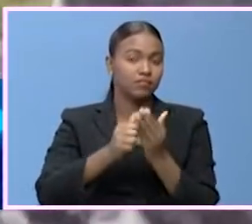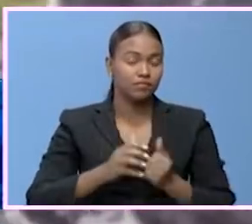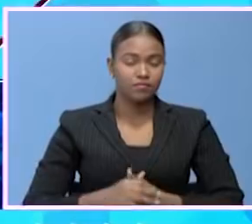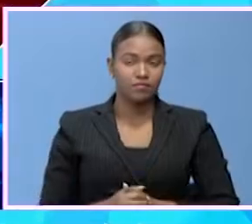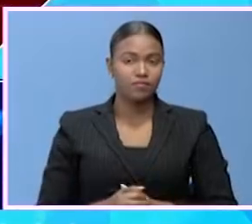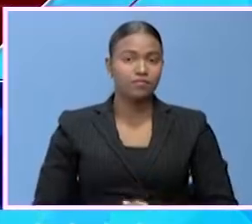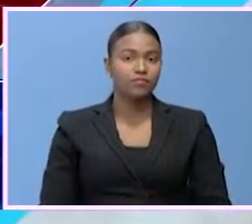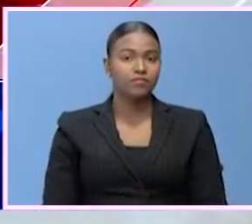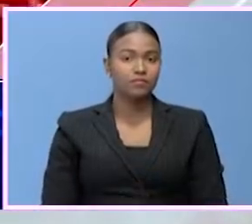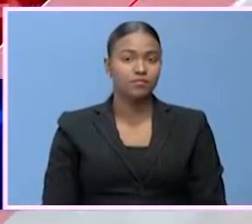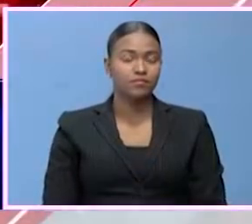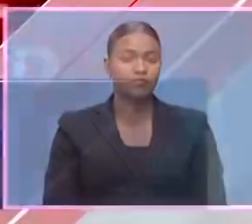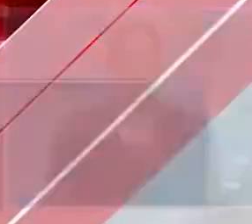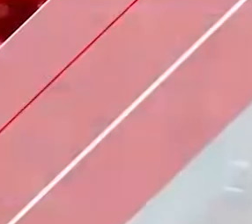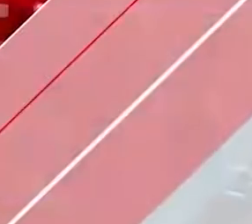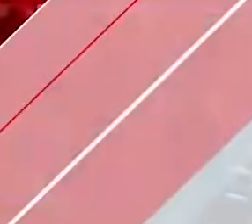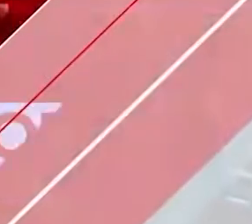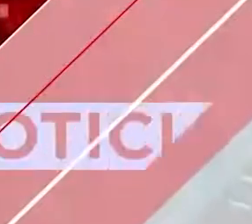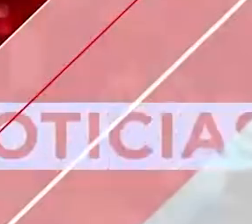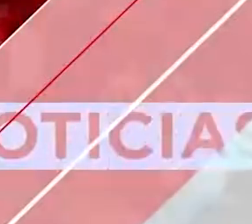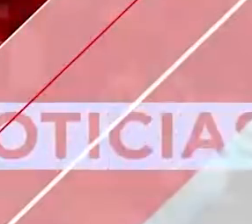dólares.